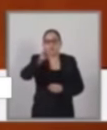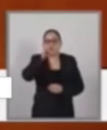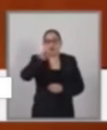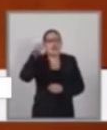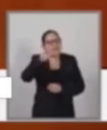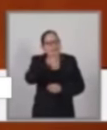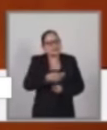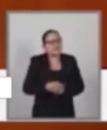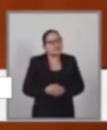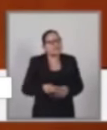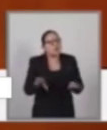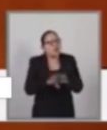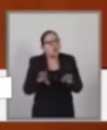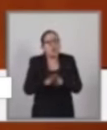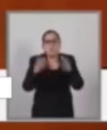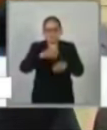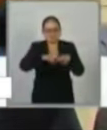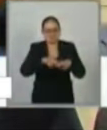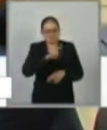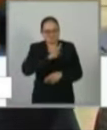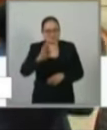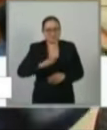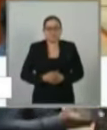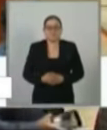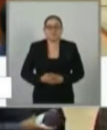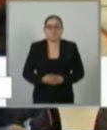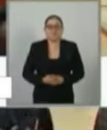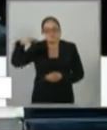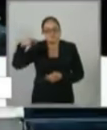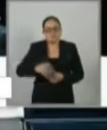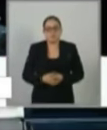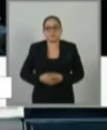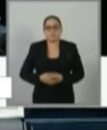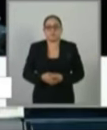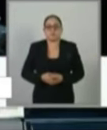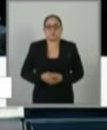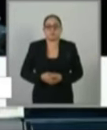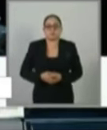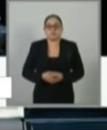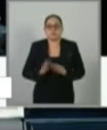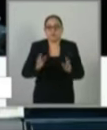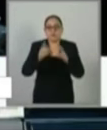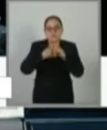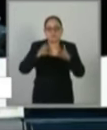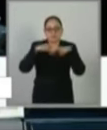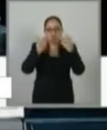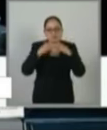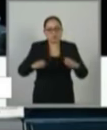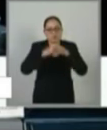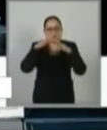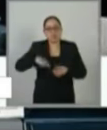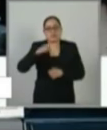bien intencionado es una locura. Eso no sirve para nada si no sigue de allí para abajo una tarea